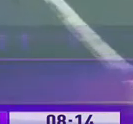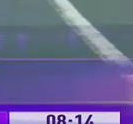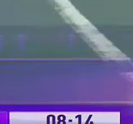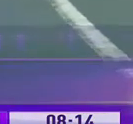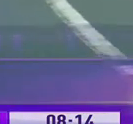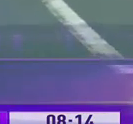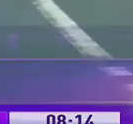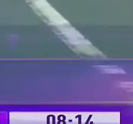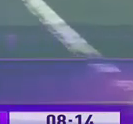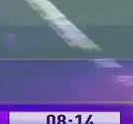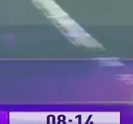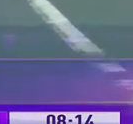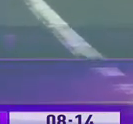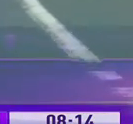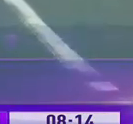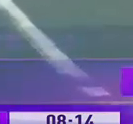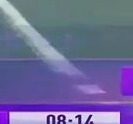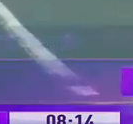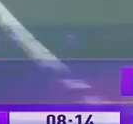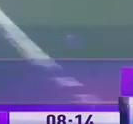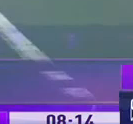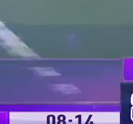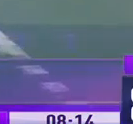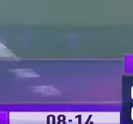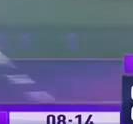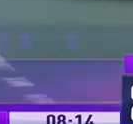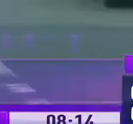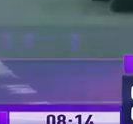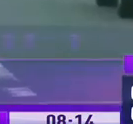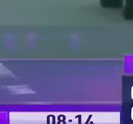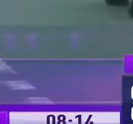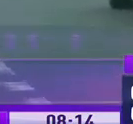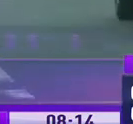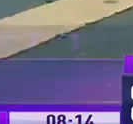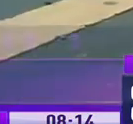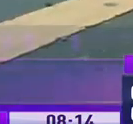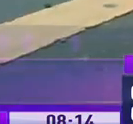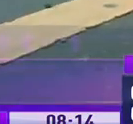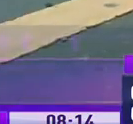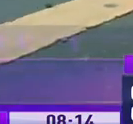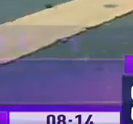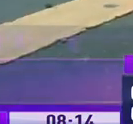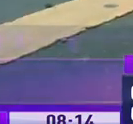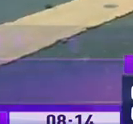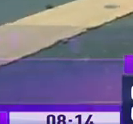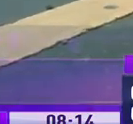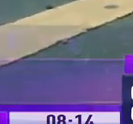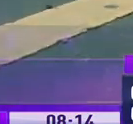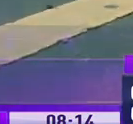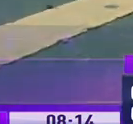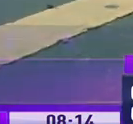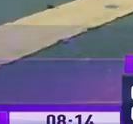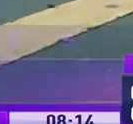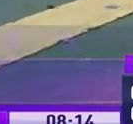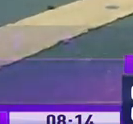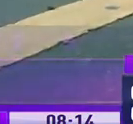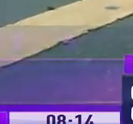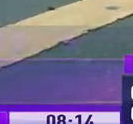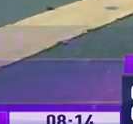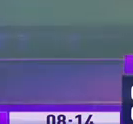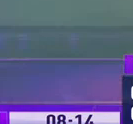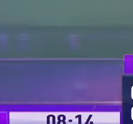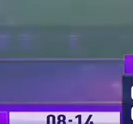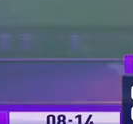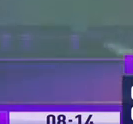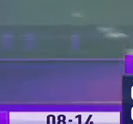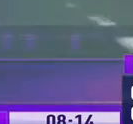supuesto, nos vamos a una pausa comercial. Al retornar, les contamos que el municipio de Quito implementará un carril express en un tramo de la avenida Simón Bolívar en el sector